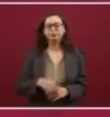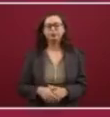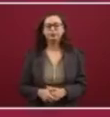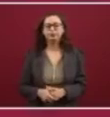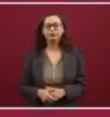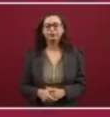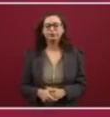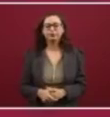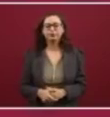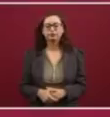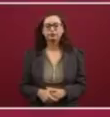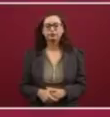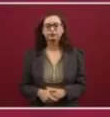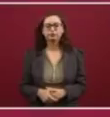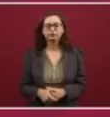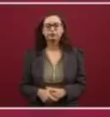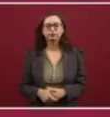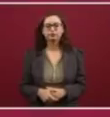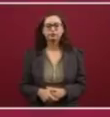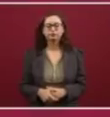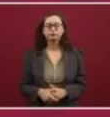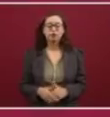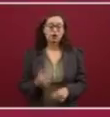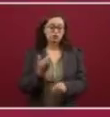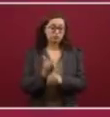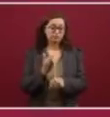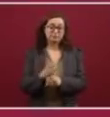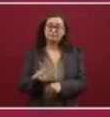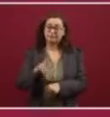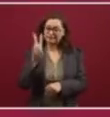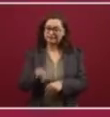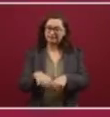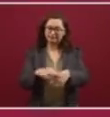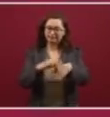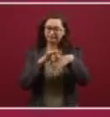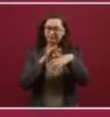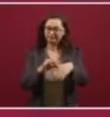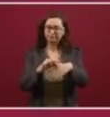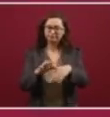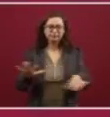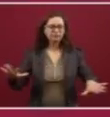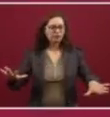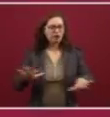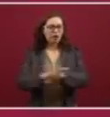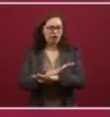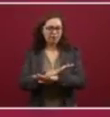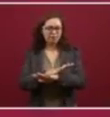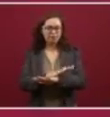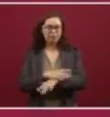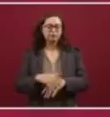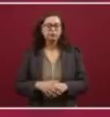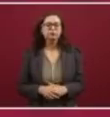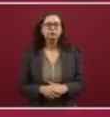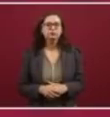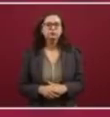yo diría que sustancial, porque la corrupción